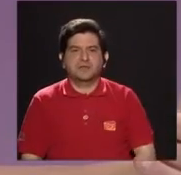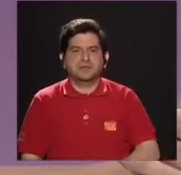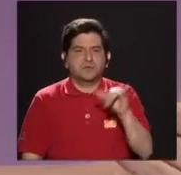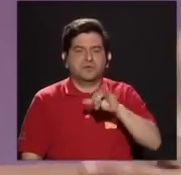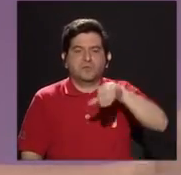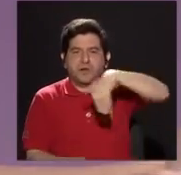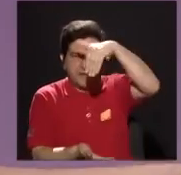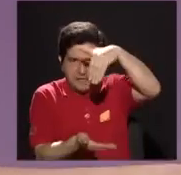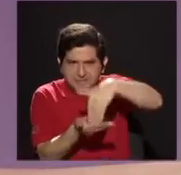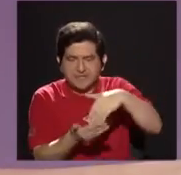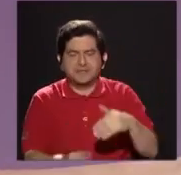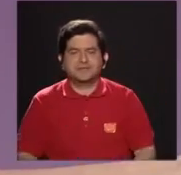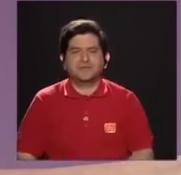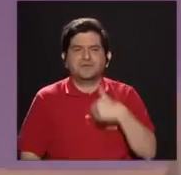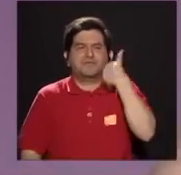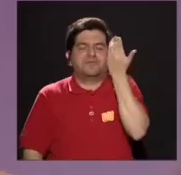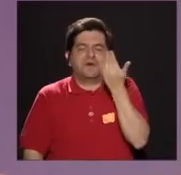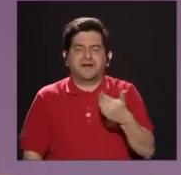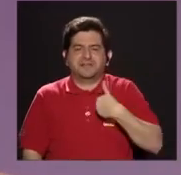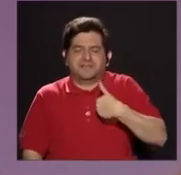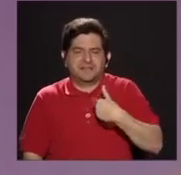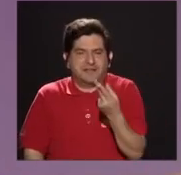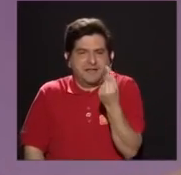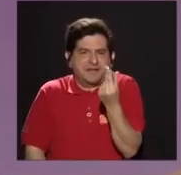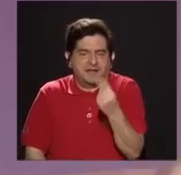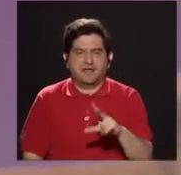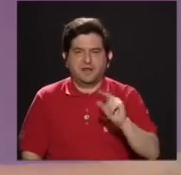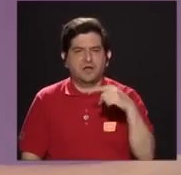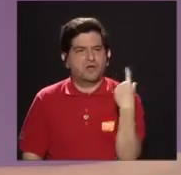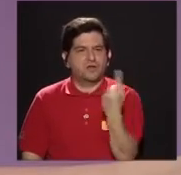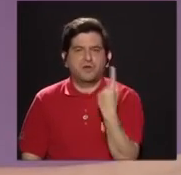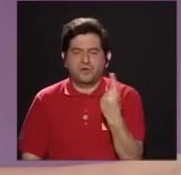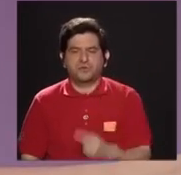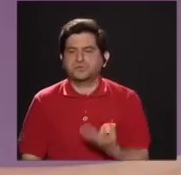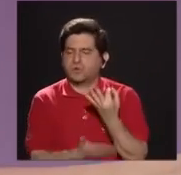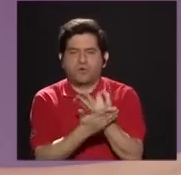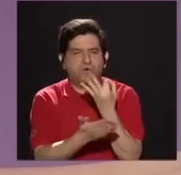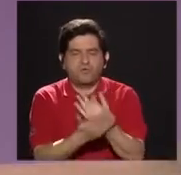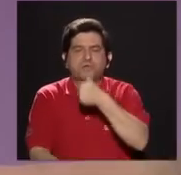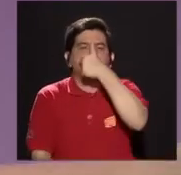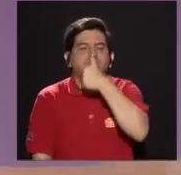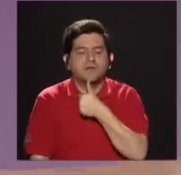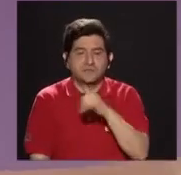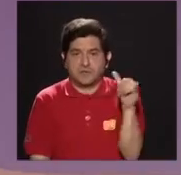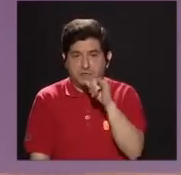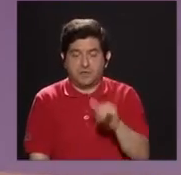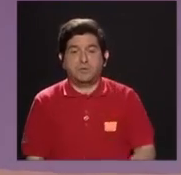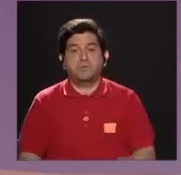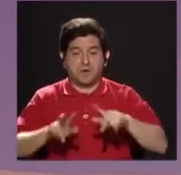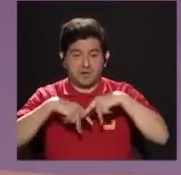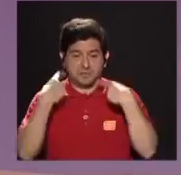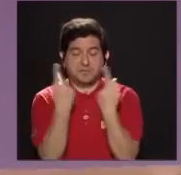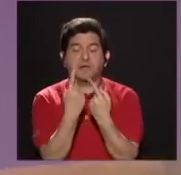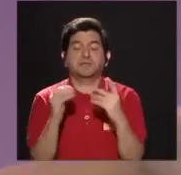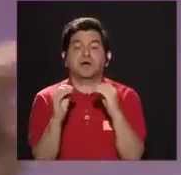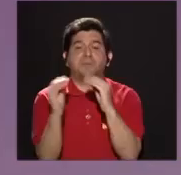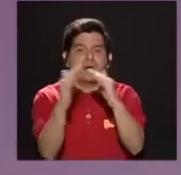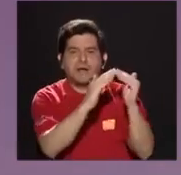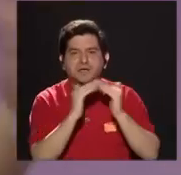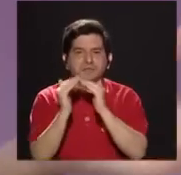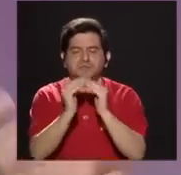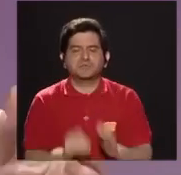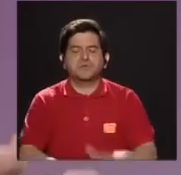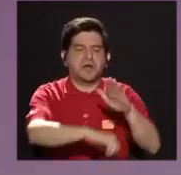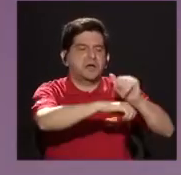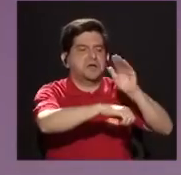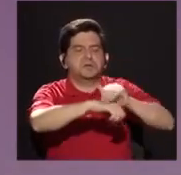porque es más fácil conseguir recursos más allá de, ¿verdad? De financiamiento privado, también cuando los partidos son más urbanos, es más fácil